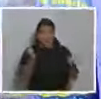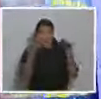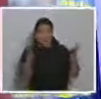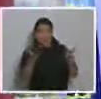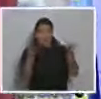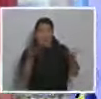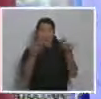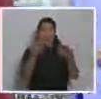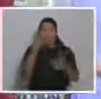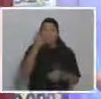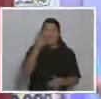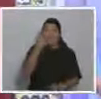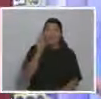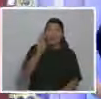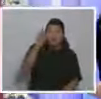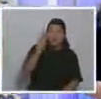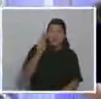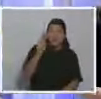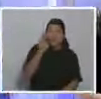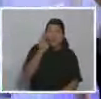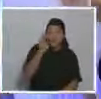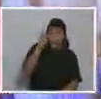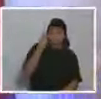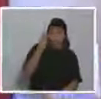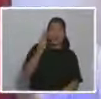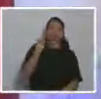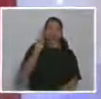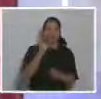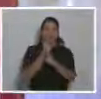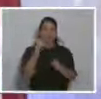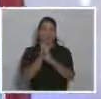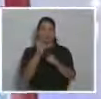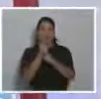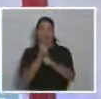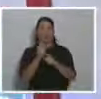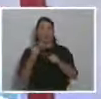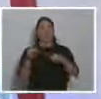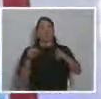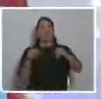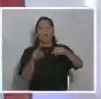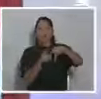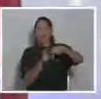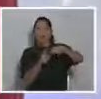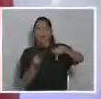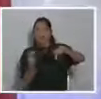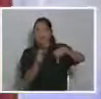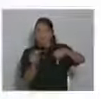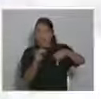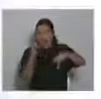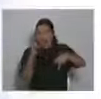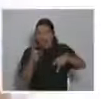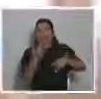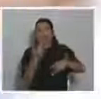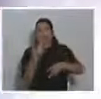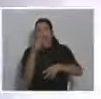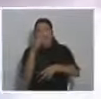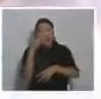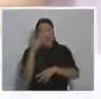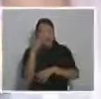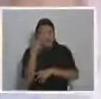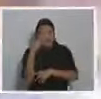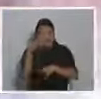vamos. Arriba, arriba. En el techo. Eso, exacto, arriba, en el techo. Exacto. Ahí. Mueva la pierna. Ahí están. Hágale. Los morados. Vean los morados.